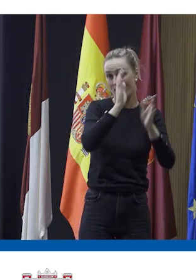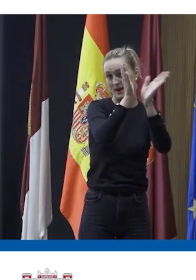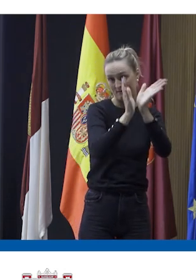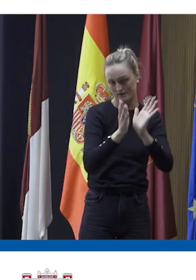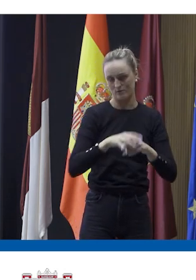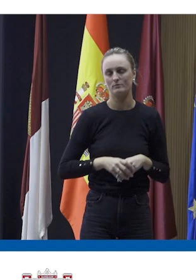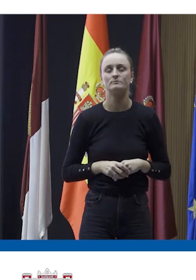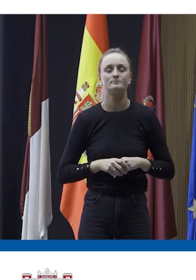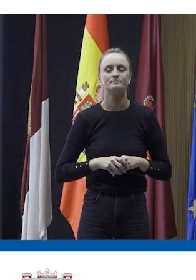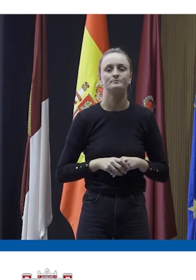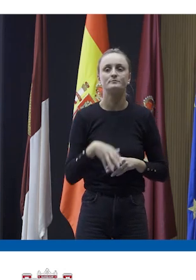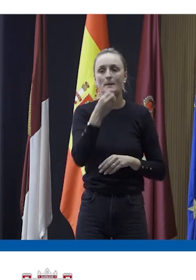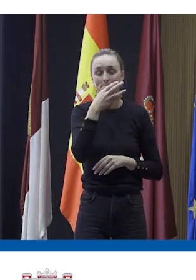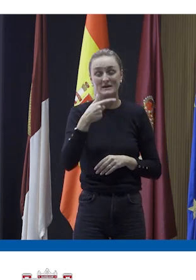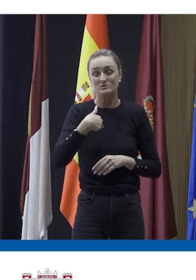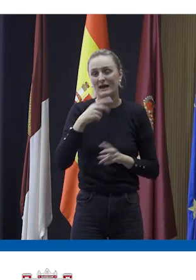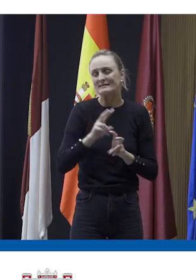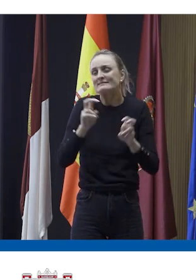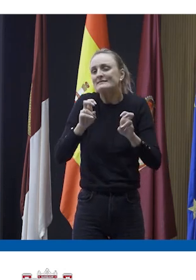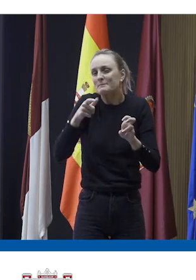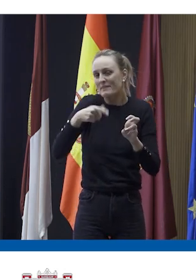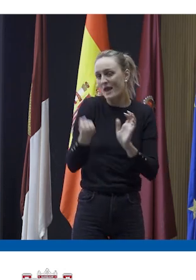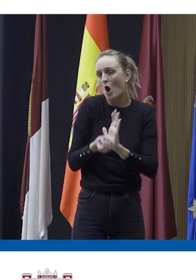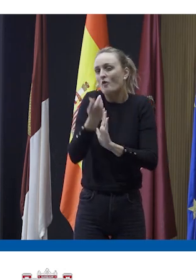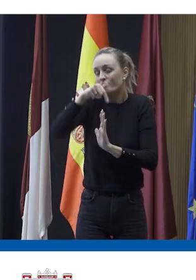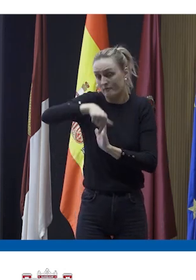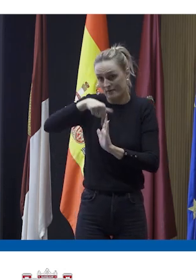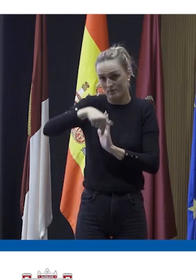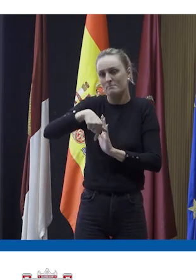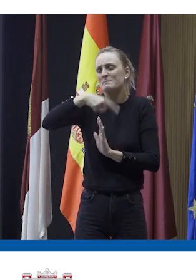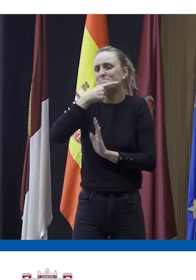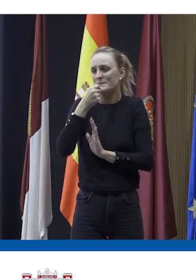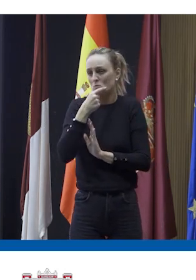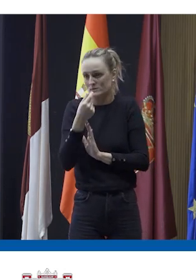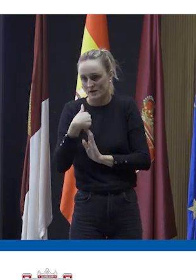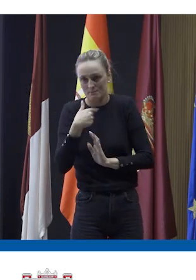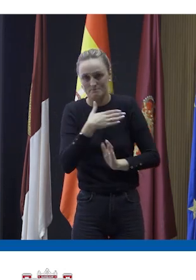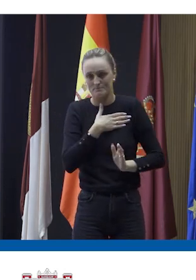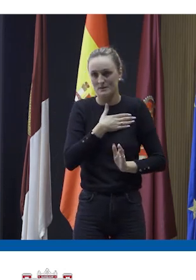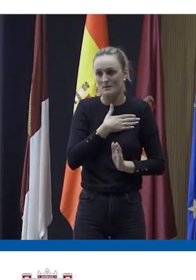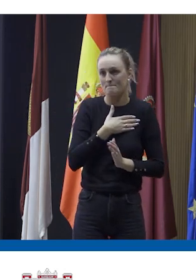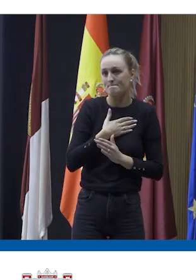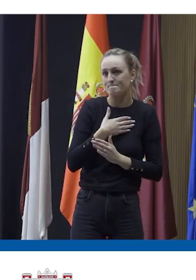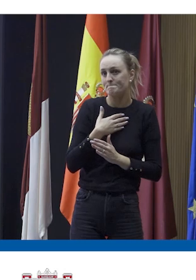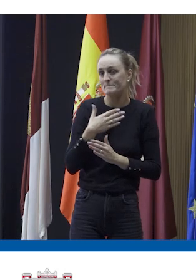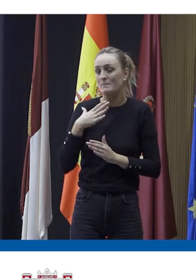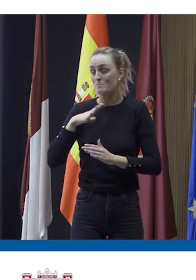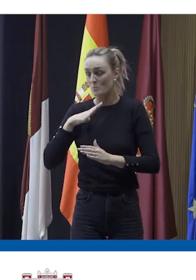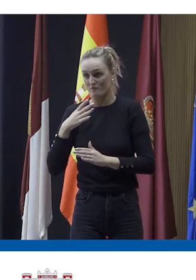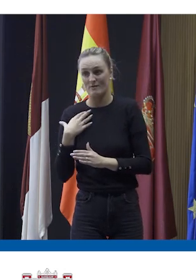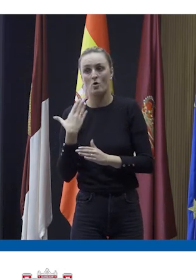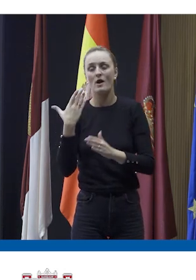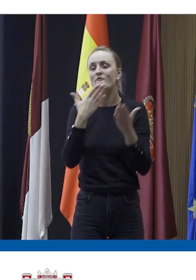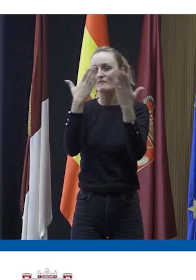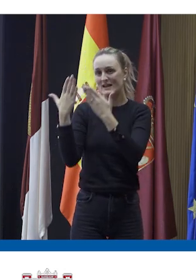Bien, sobre el contenido de la conferencia de hoy sí que me gustaría, y me lo van a permitir, que felicite a LUEX, a la